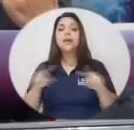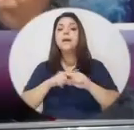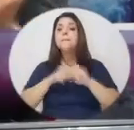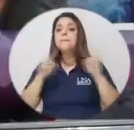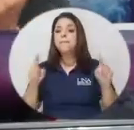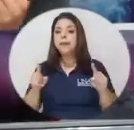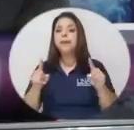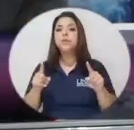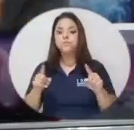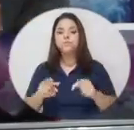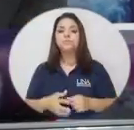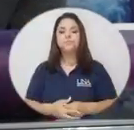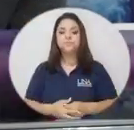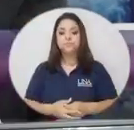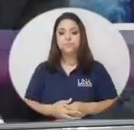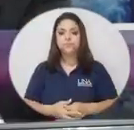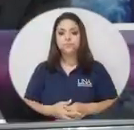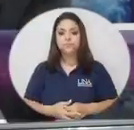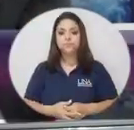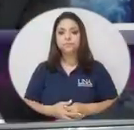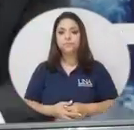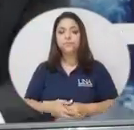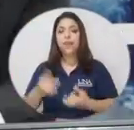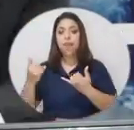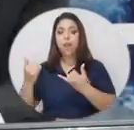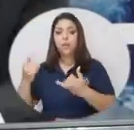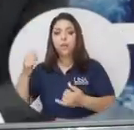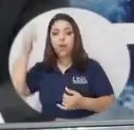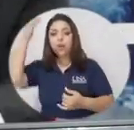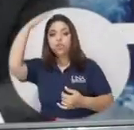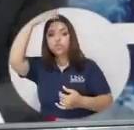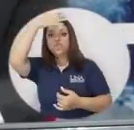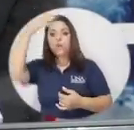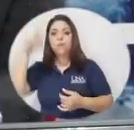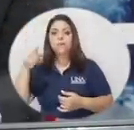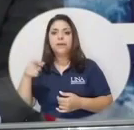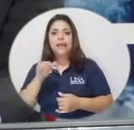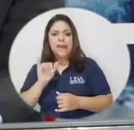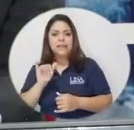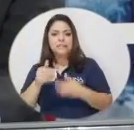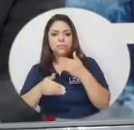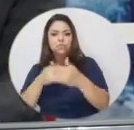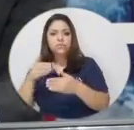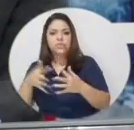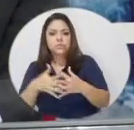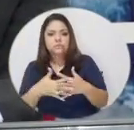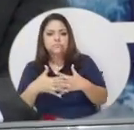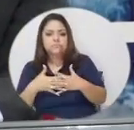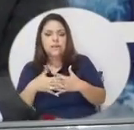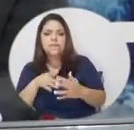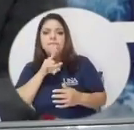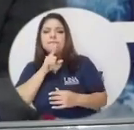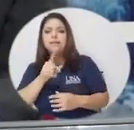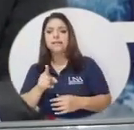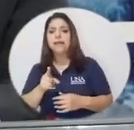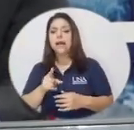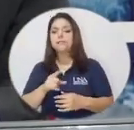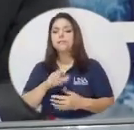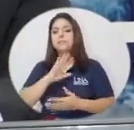un ejercicio de contención a China. Con Trump ese ejercicio de contención deja de ser elegante, se